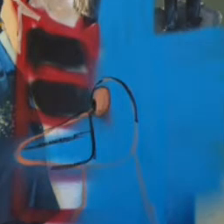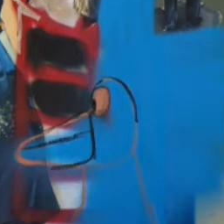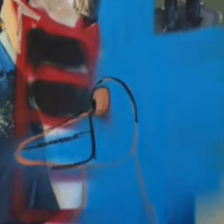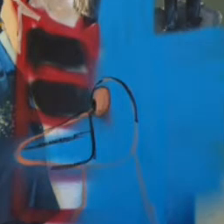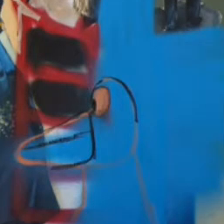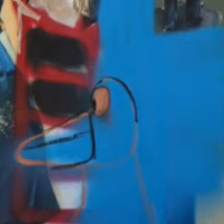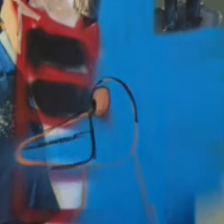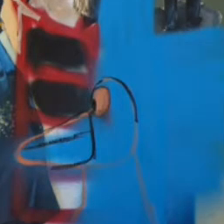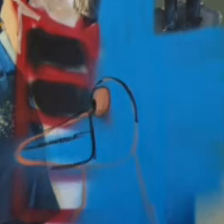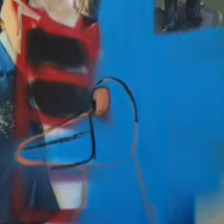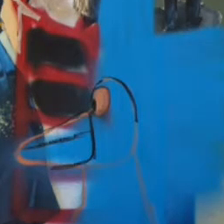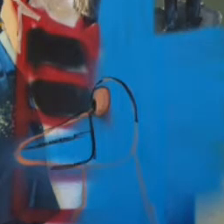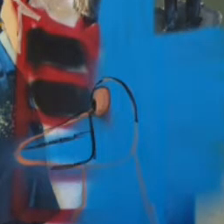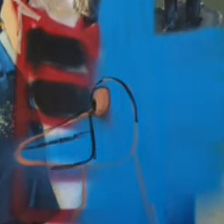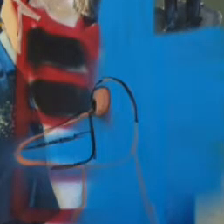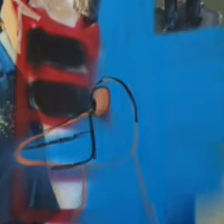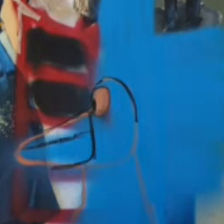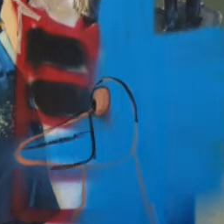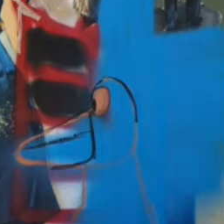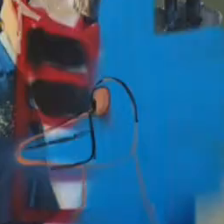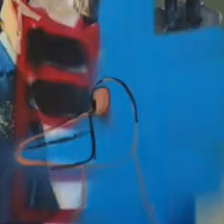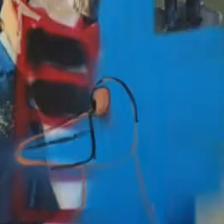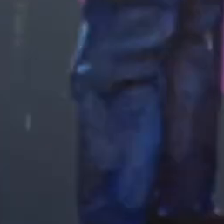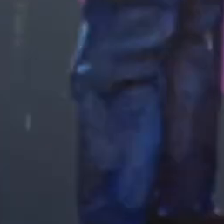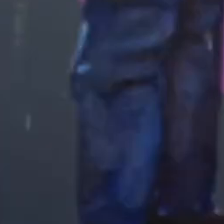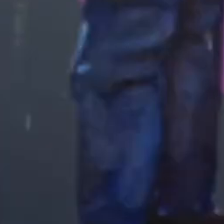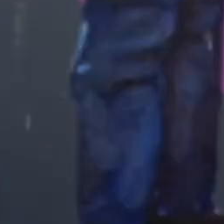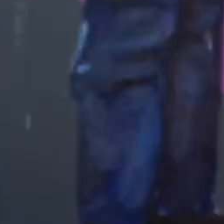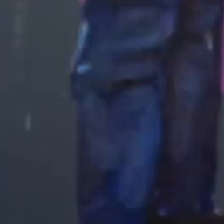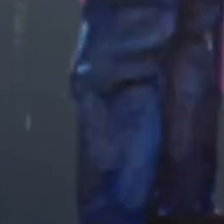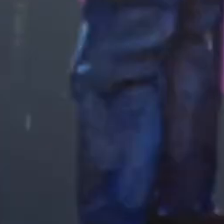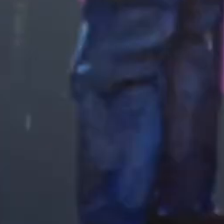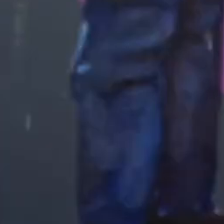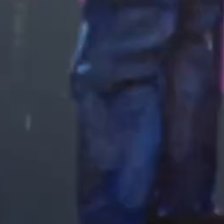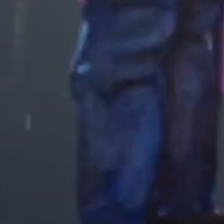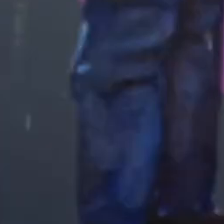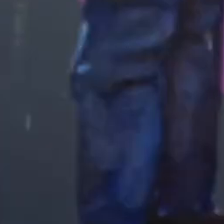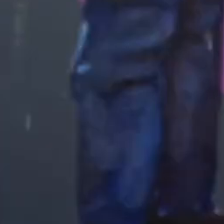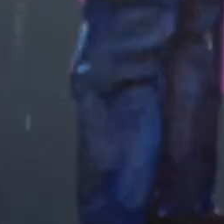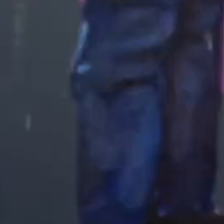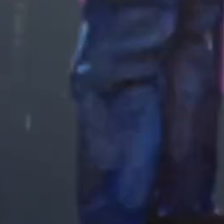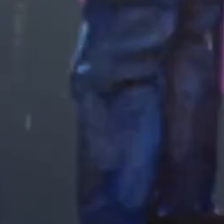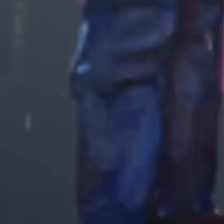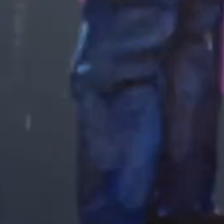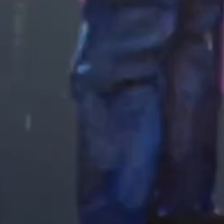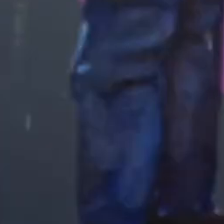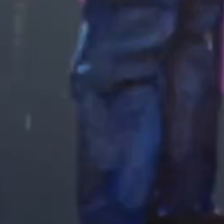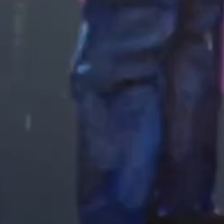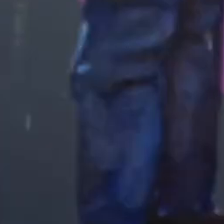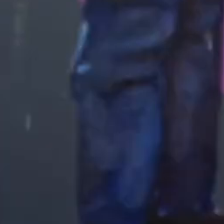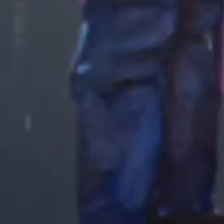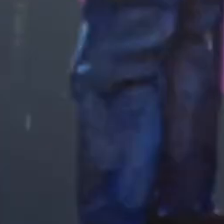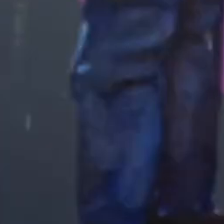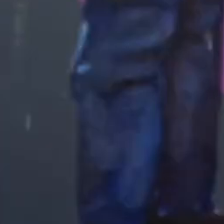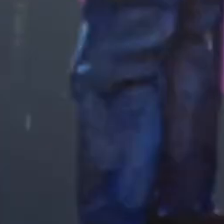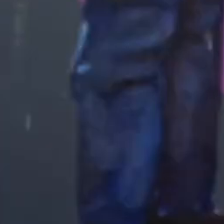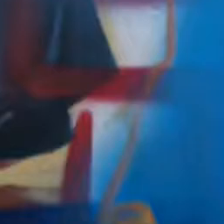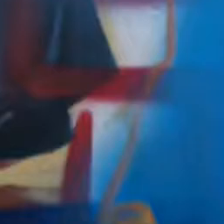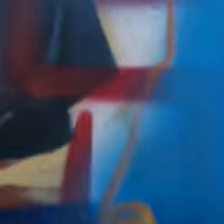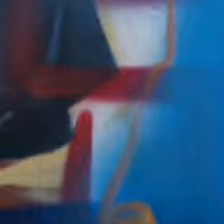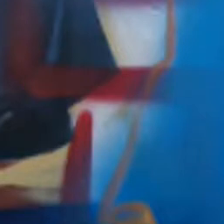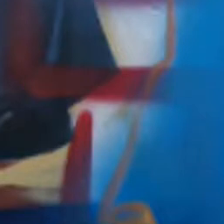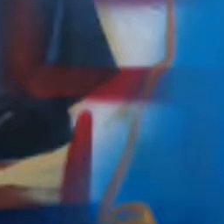infantil que se transforma y que cae en el campo del imaginario, porque pues en esta pieza